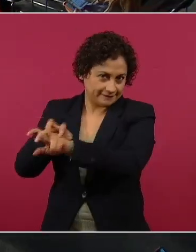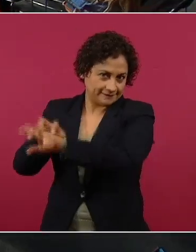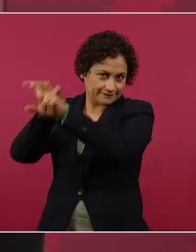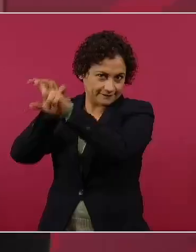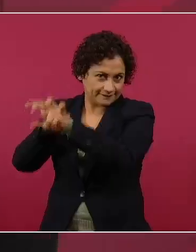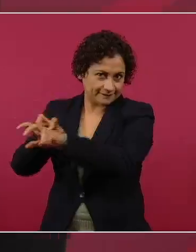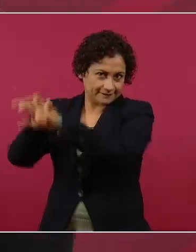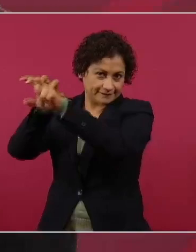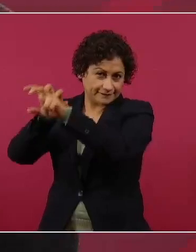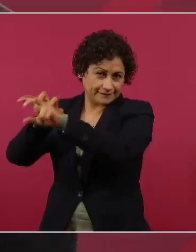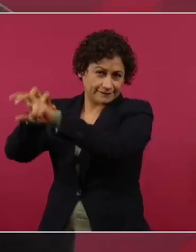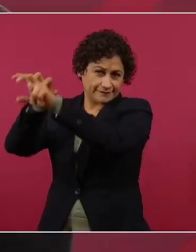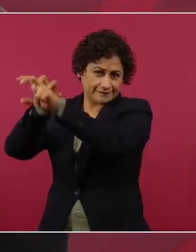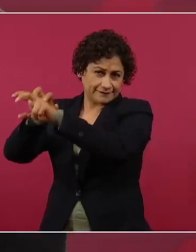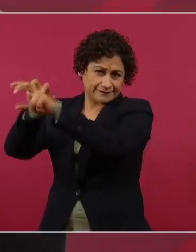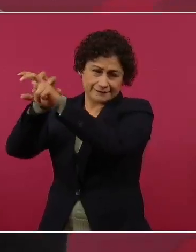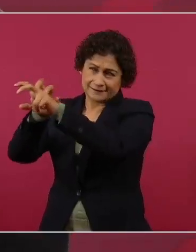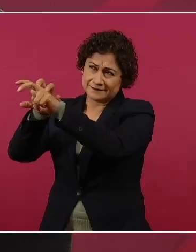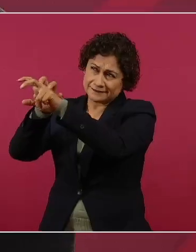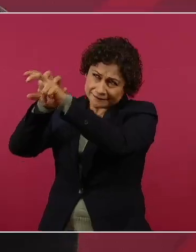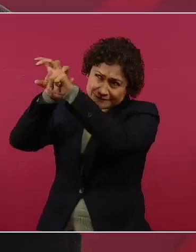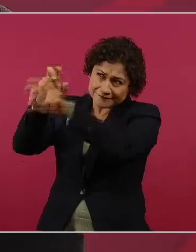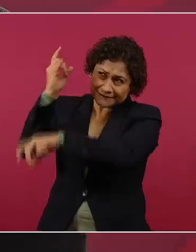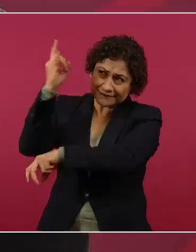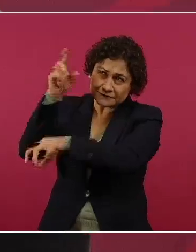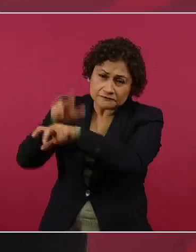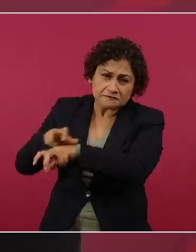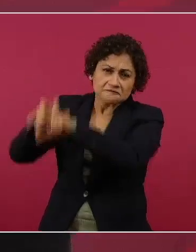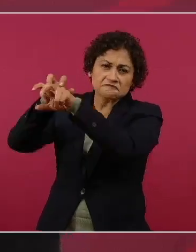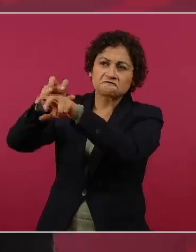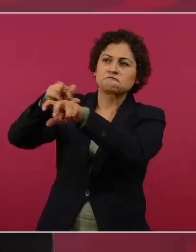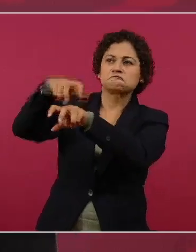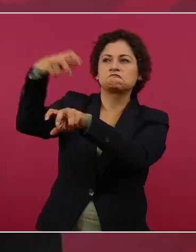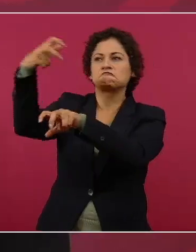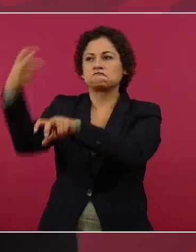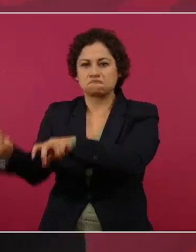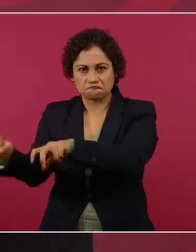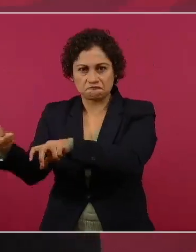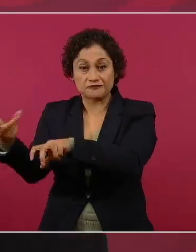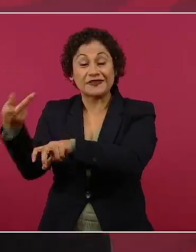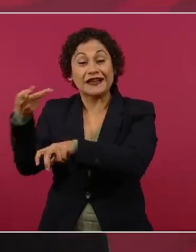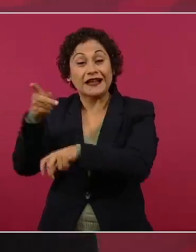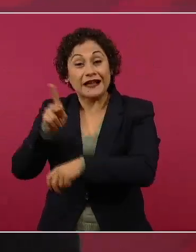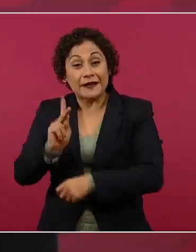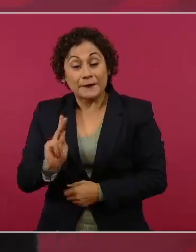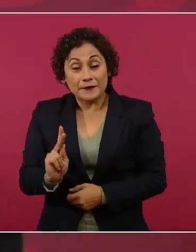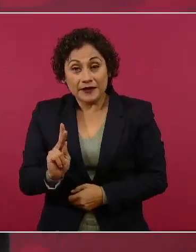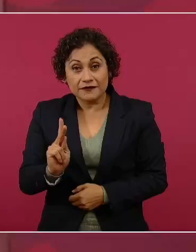ya lo dejó en la parte alta. Pero antes de que se